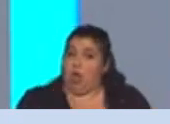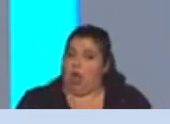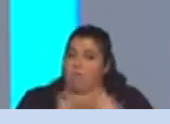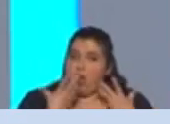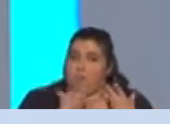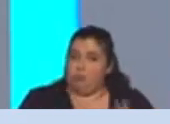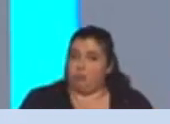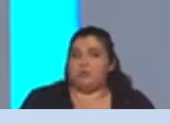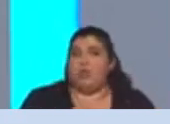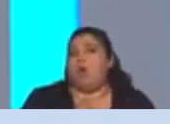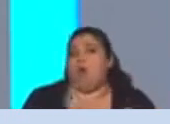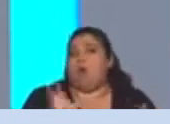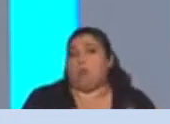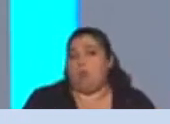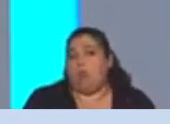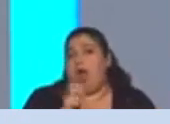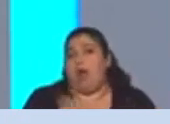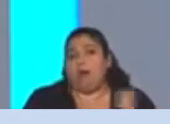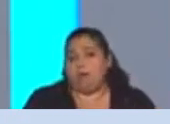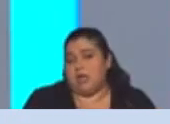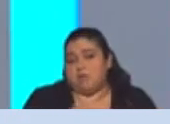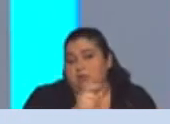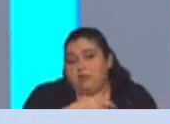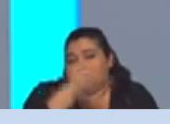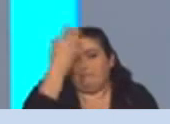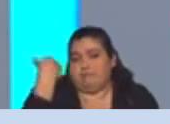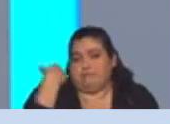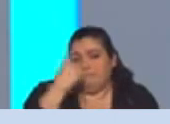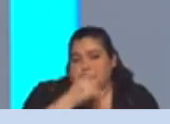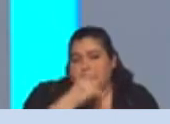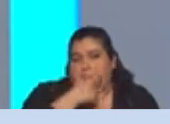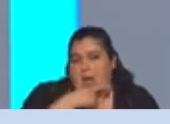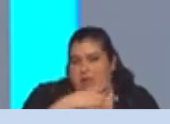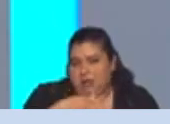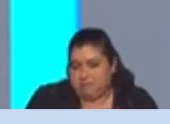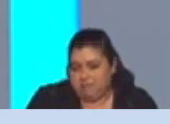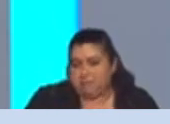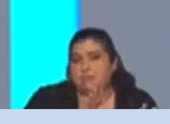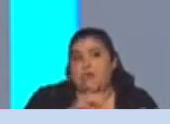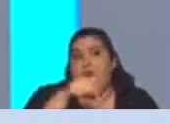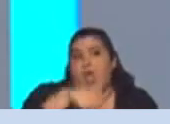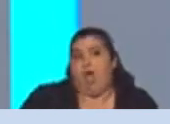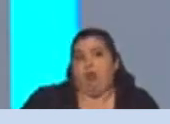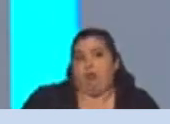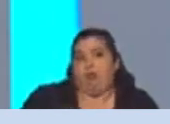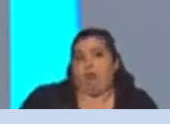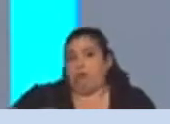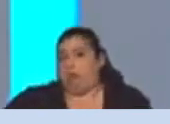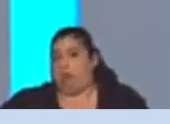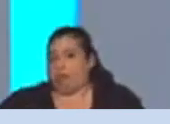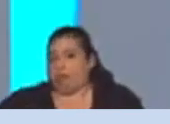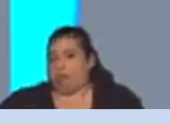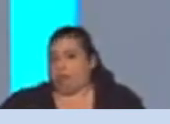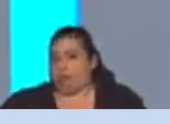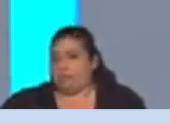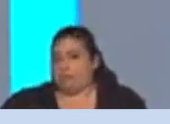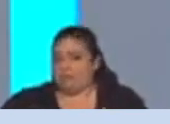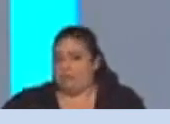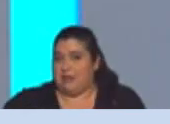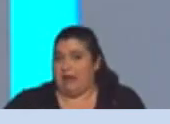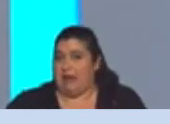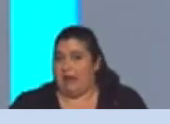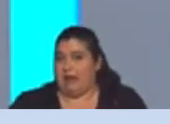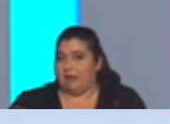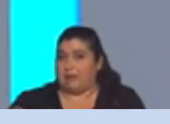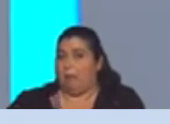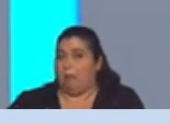cambiemos o como se llamara el macrismo desde el primer minuto y hoy se aleja de ese sector y empieza a alinearse o por lo menos